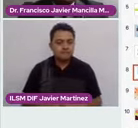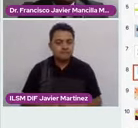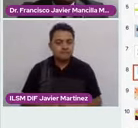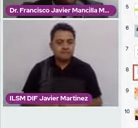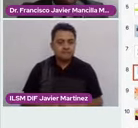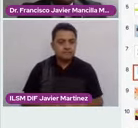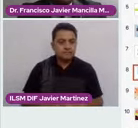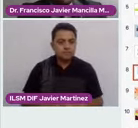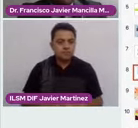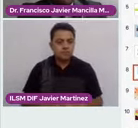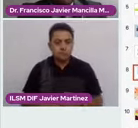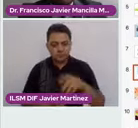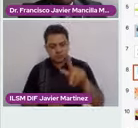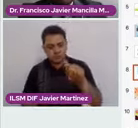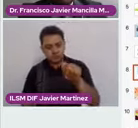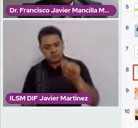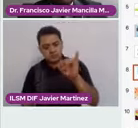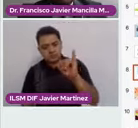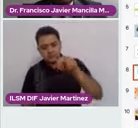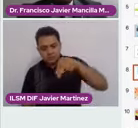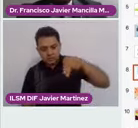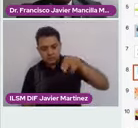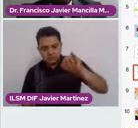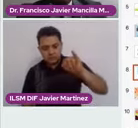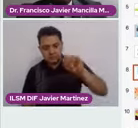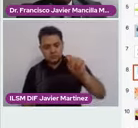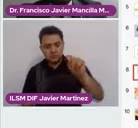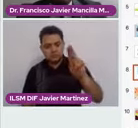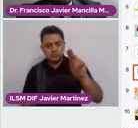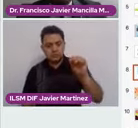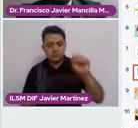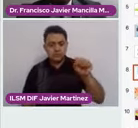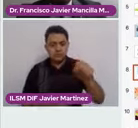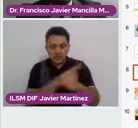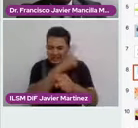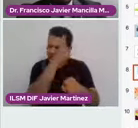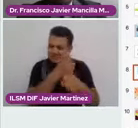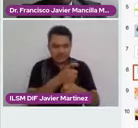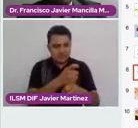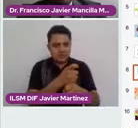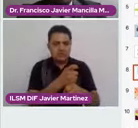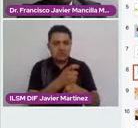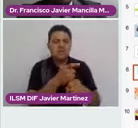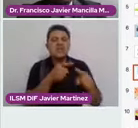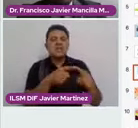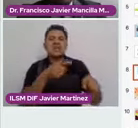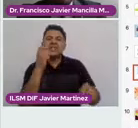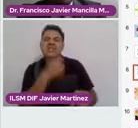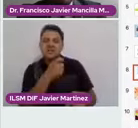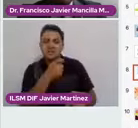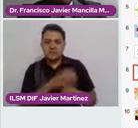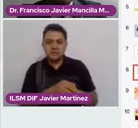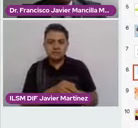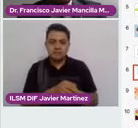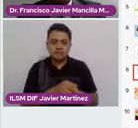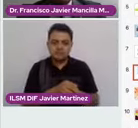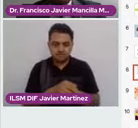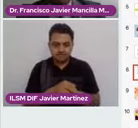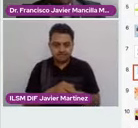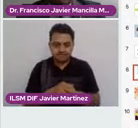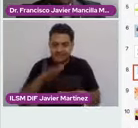Bueno, el tinnitus primario, como decíamos, bueno, el tinnitus primario es aquel donde no hay donde no hay